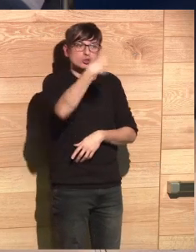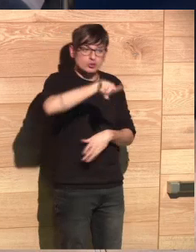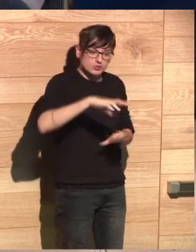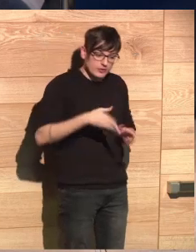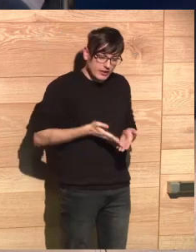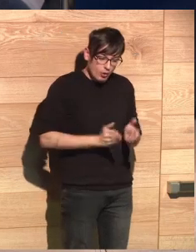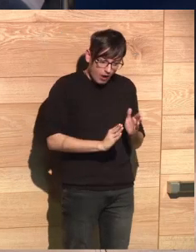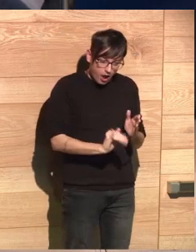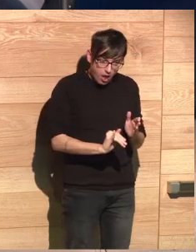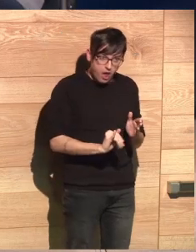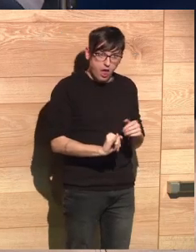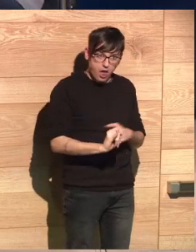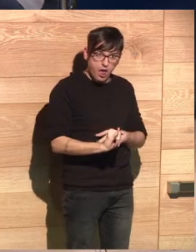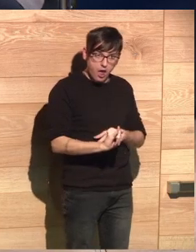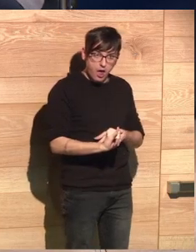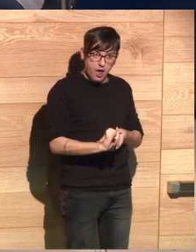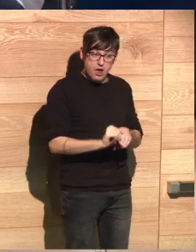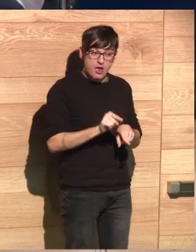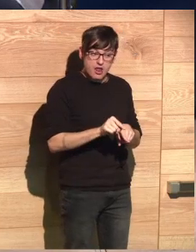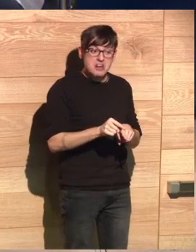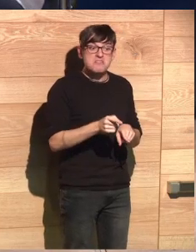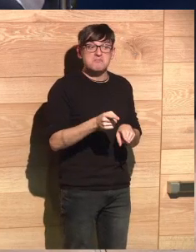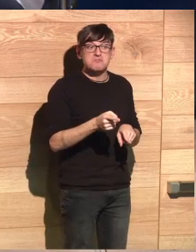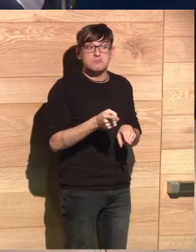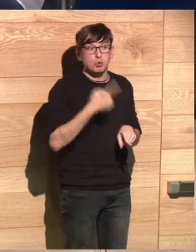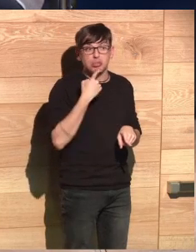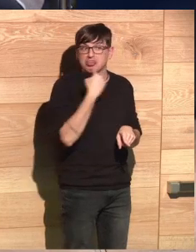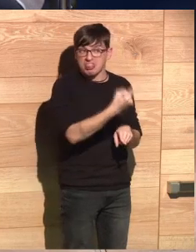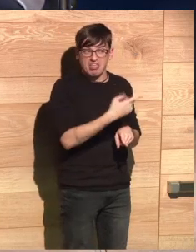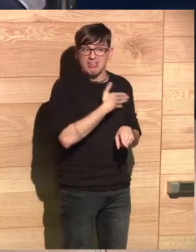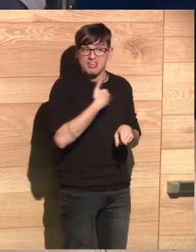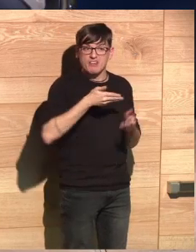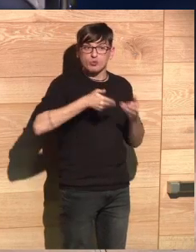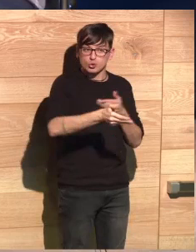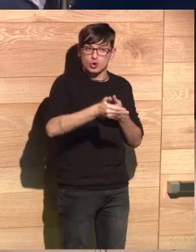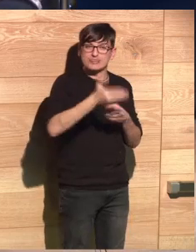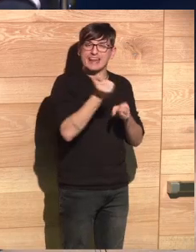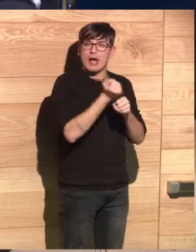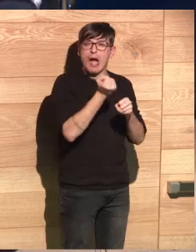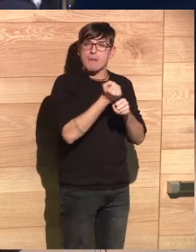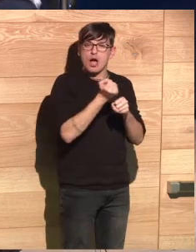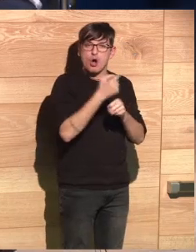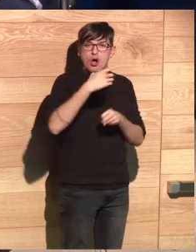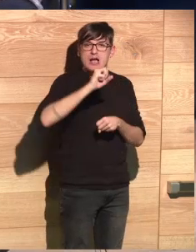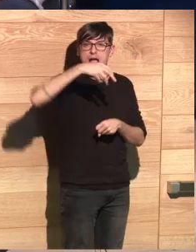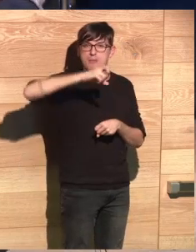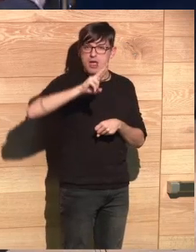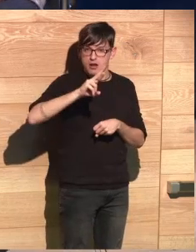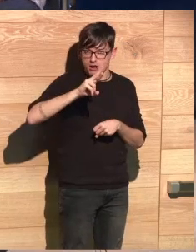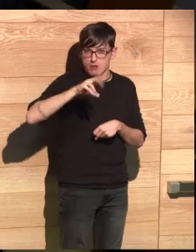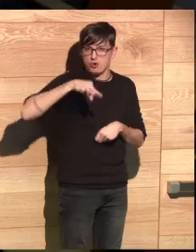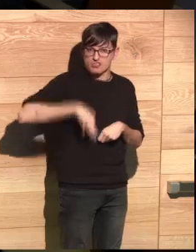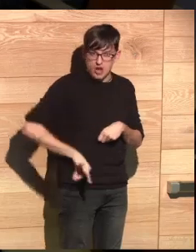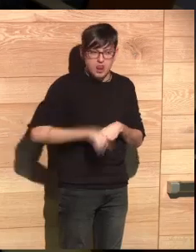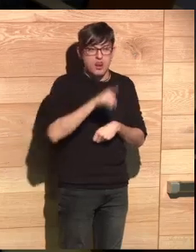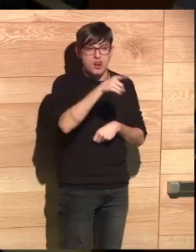hijo y os dijera que quiere dedicarse a ser gamer, ¿cuál sería vuestra opinión ante